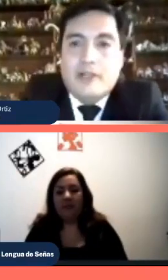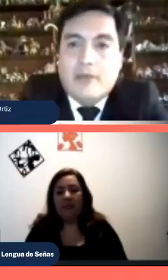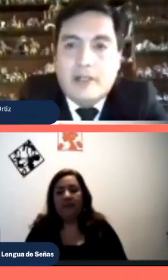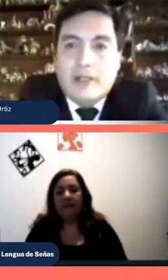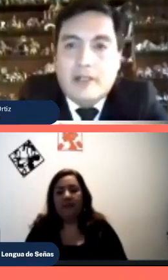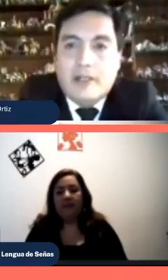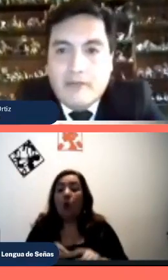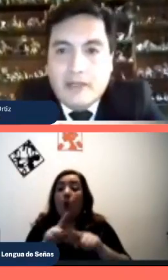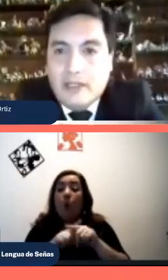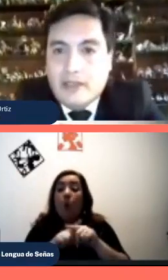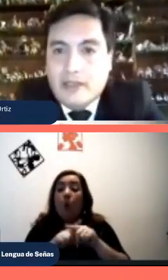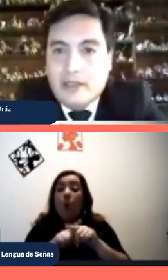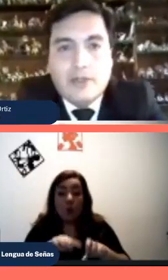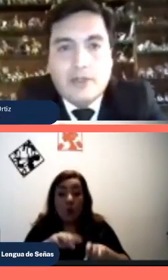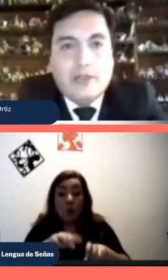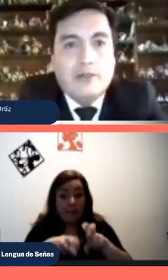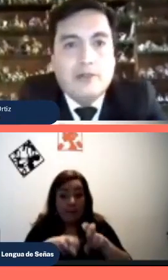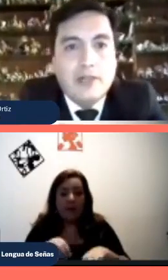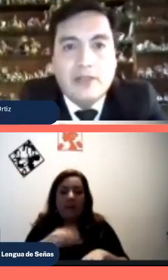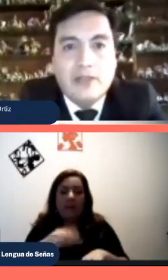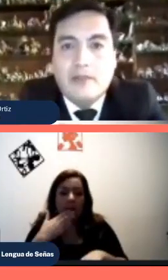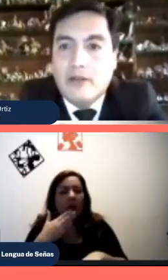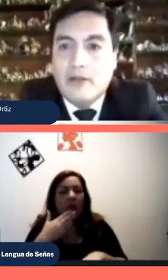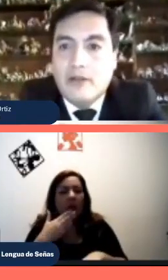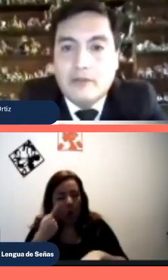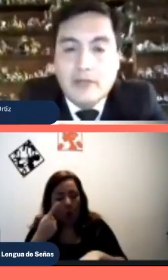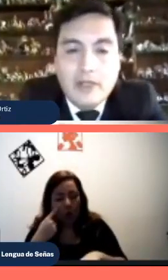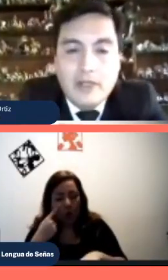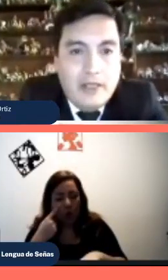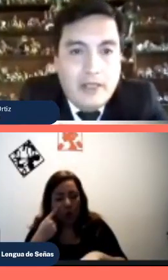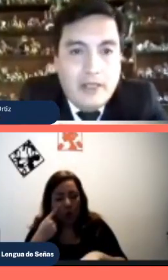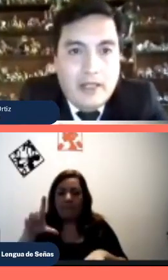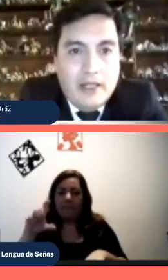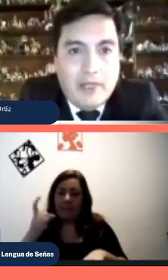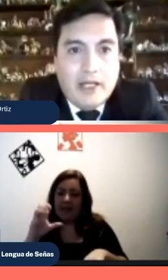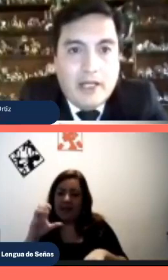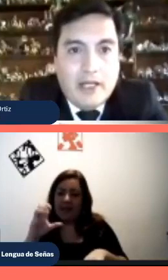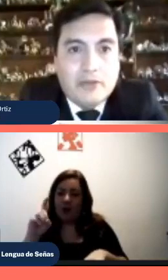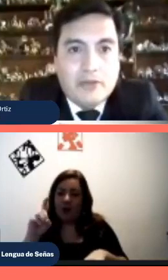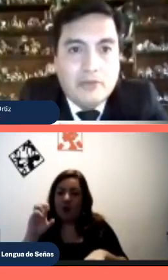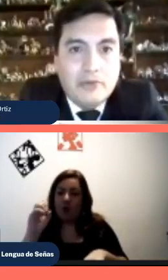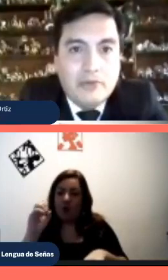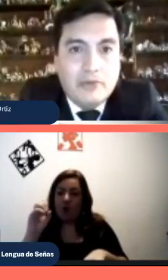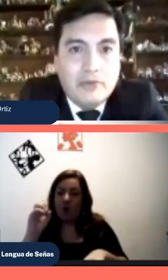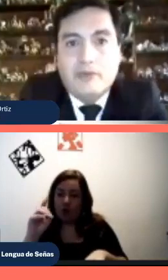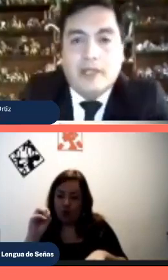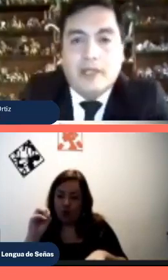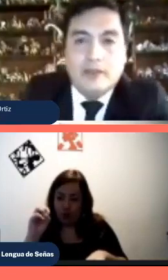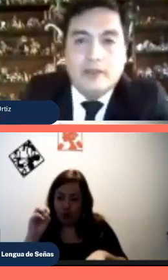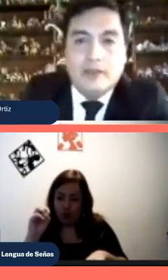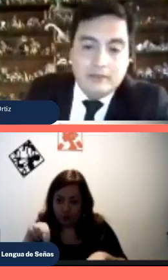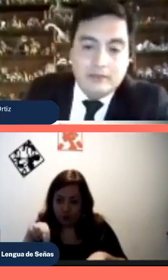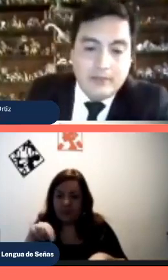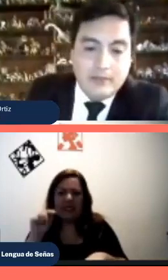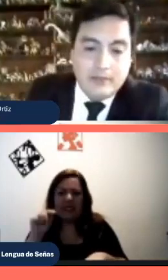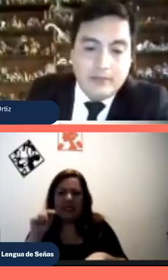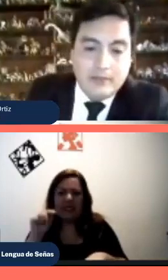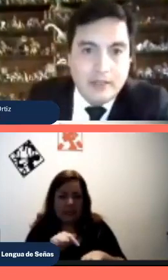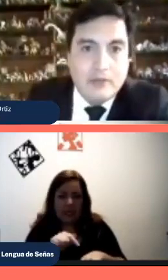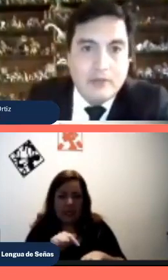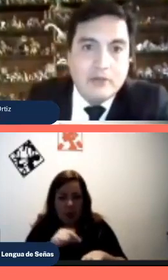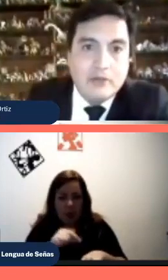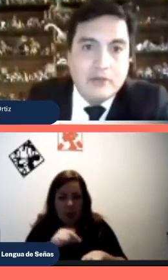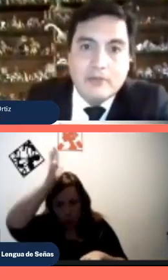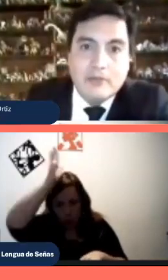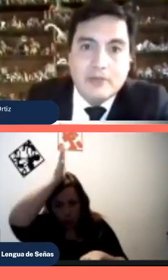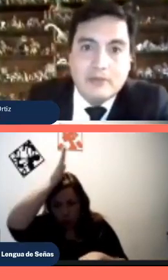Otro animal que es bastante conocido es el megalodón. El megalodón es un tiburón prehistórico del